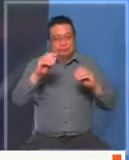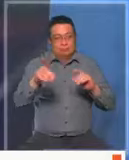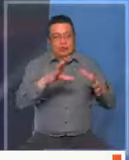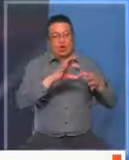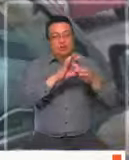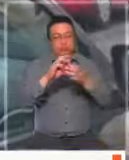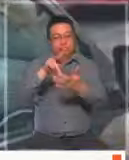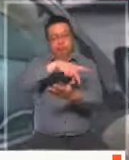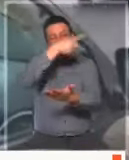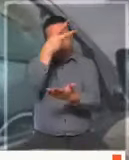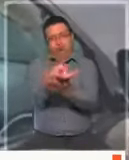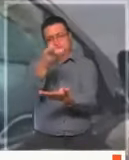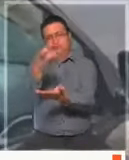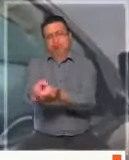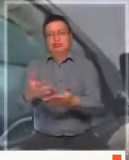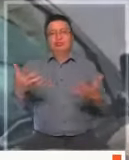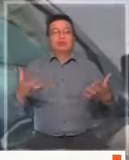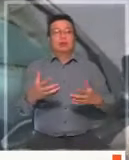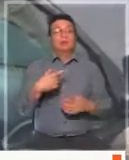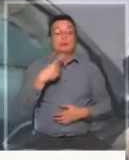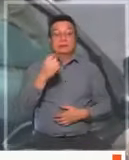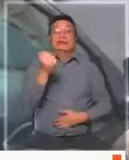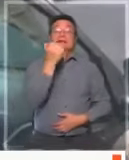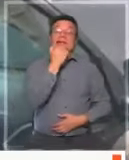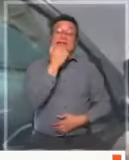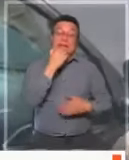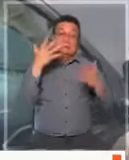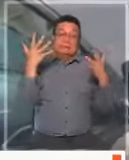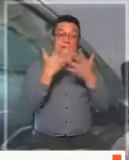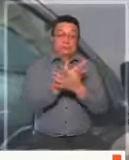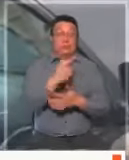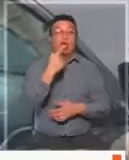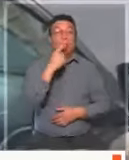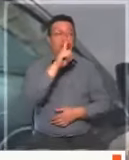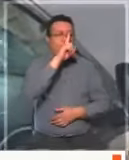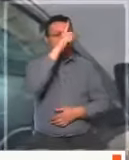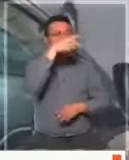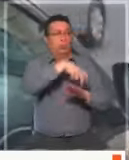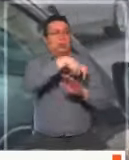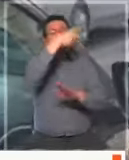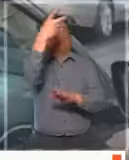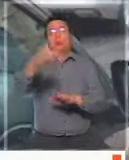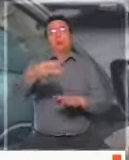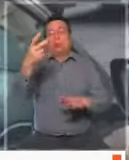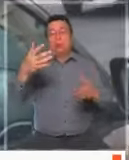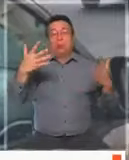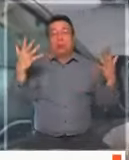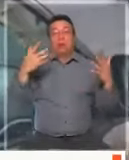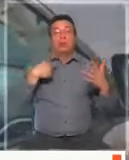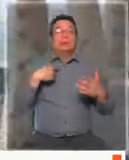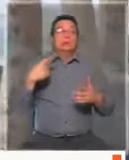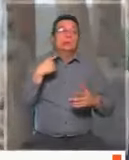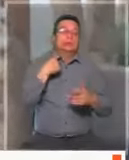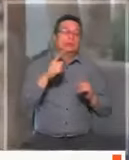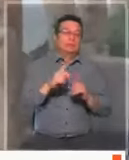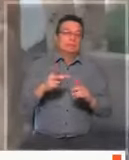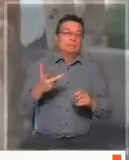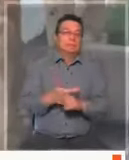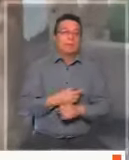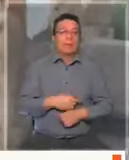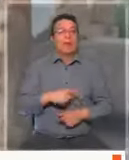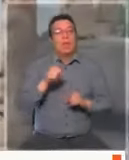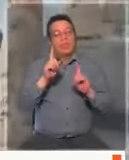estrelló ese señor. Algo tuvo que haber pasado, porque si el hombre estaba acostumbrado a eso, no era para que le hubiera sucedido eso así. Que deben de